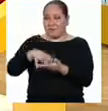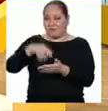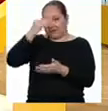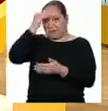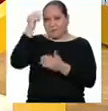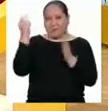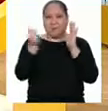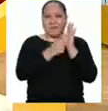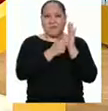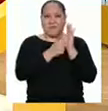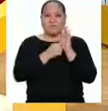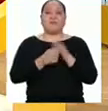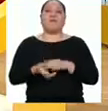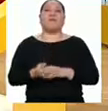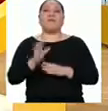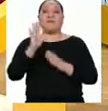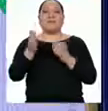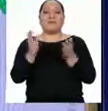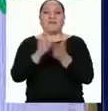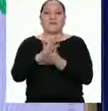en su portafolio.